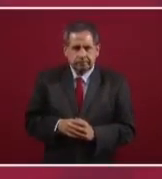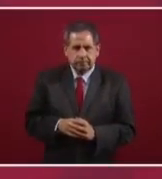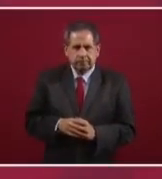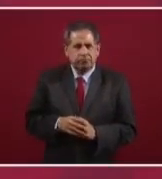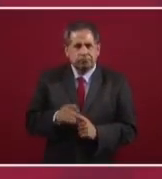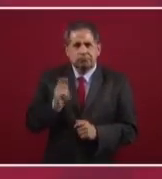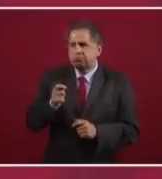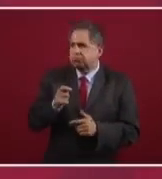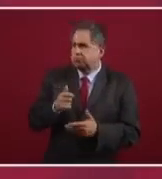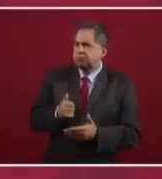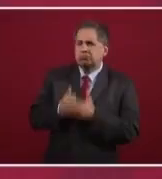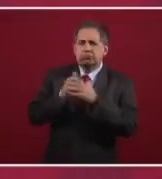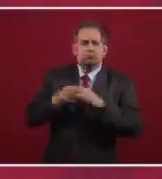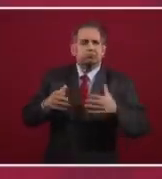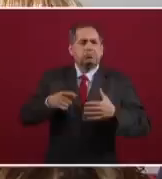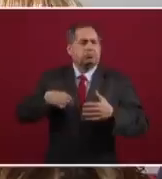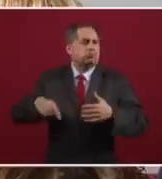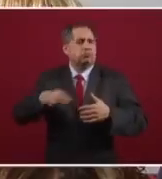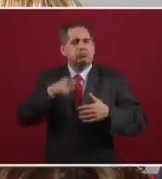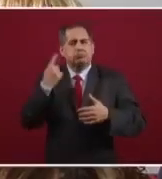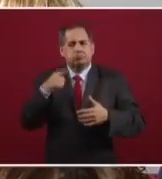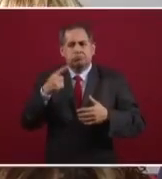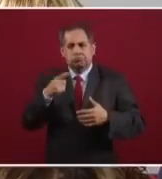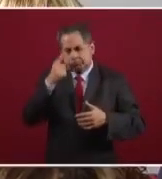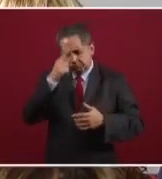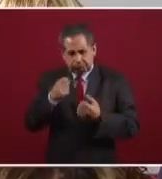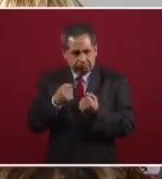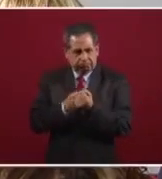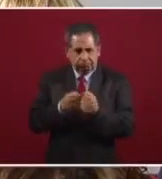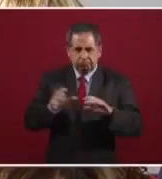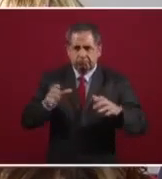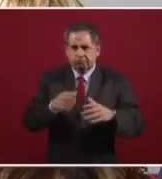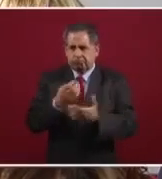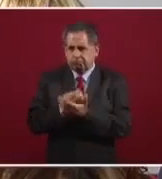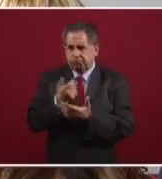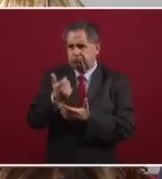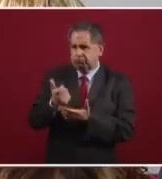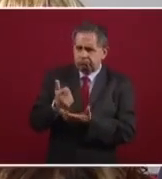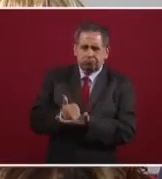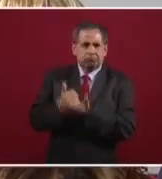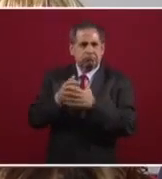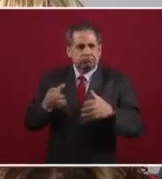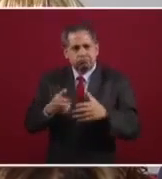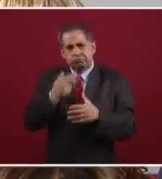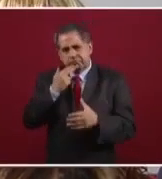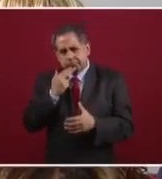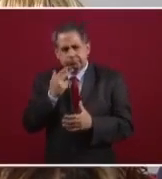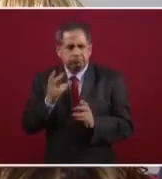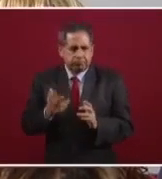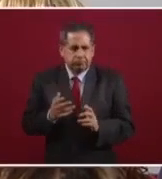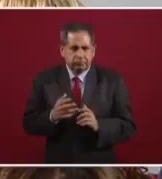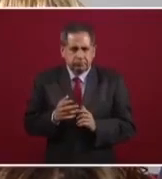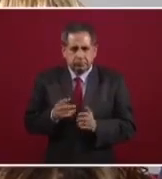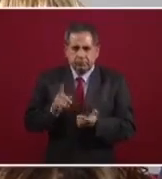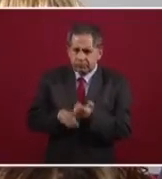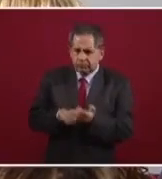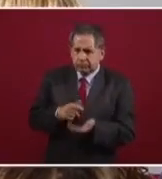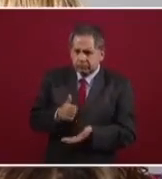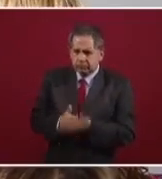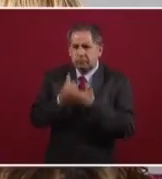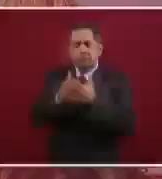nos ayude en el fortalecimiento de nuestra economía, que nos